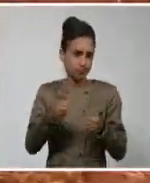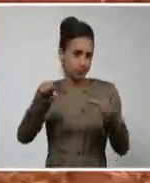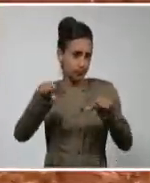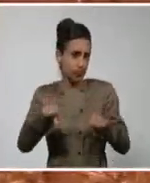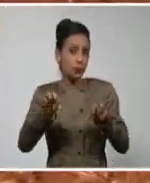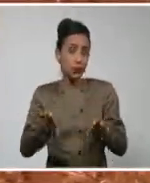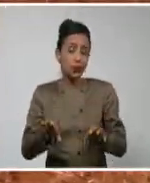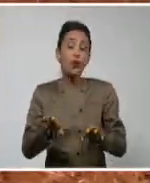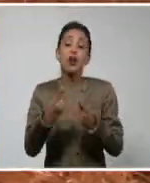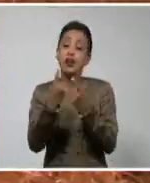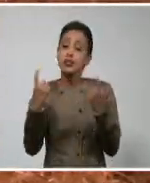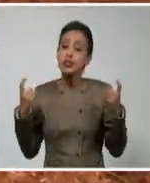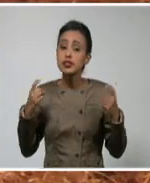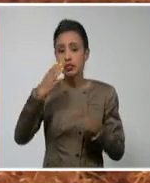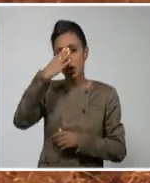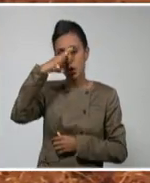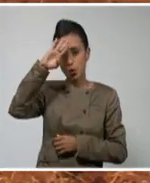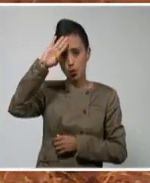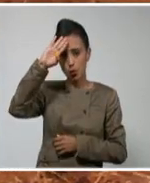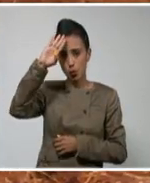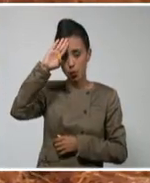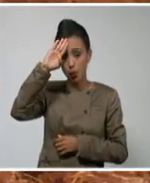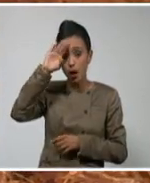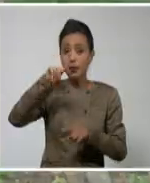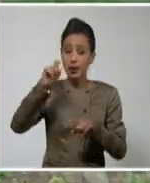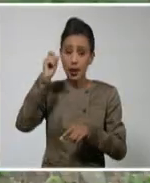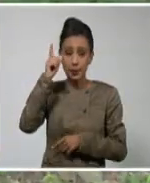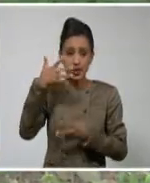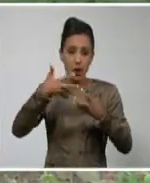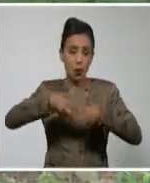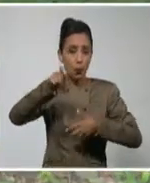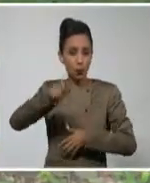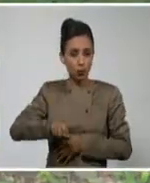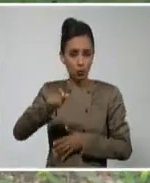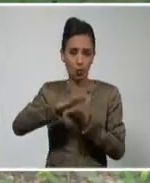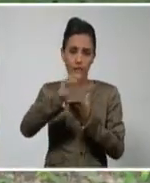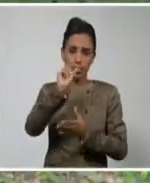país a partir de la mirada y experiencia de los productores